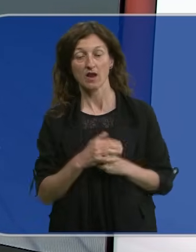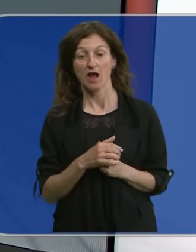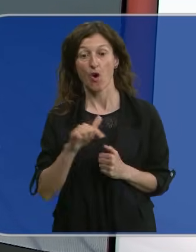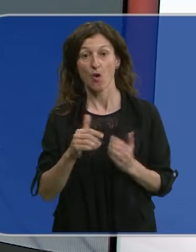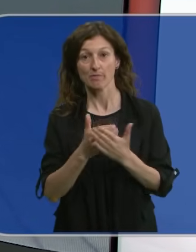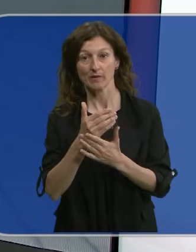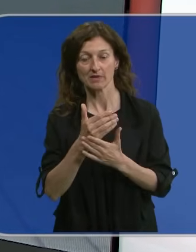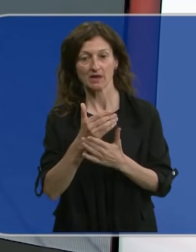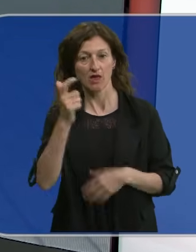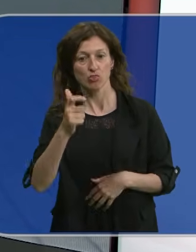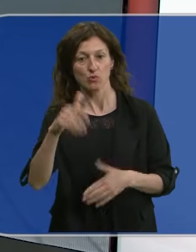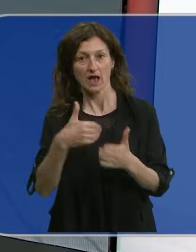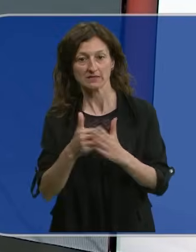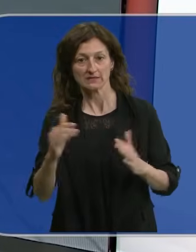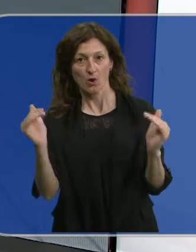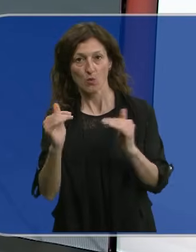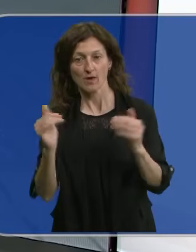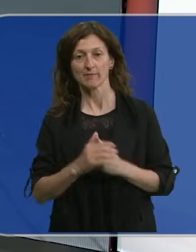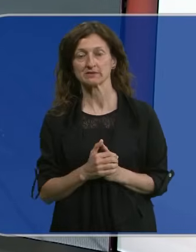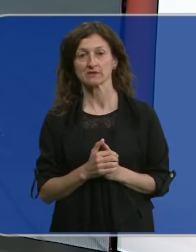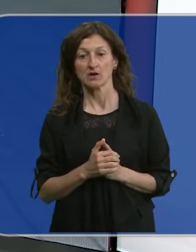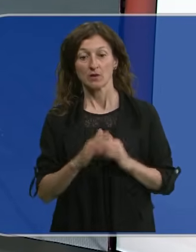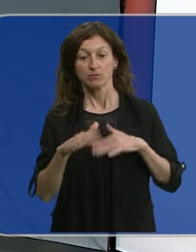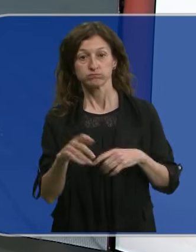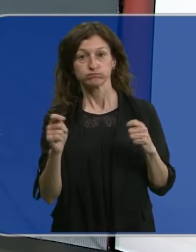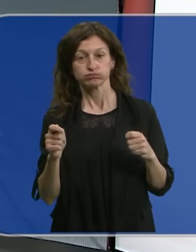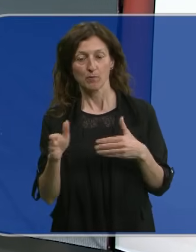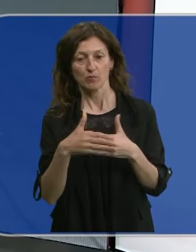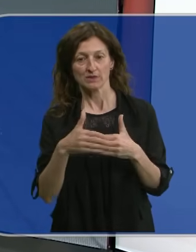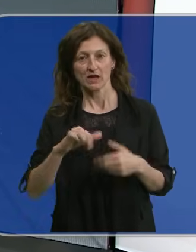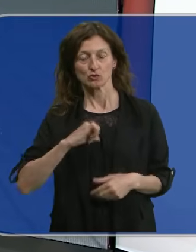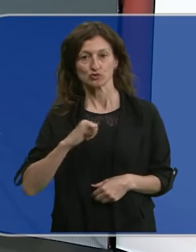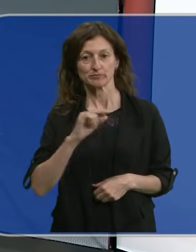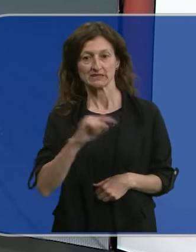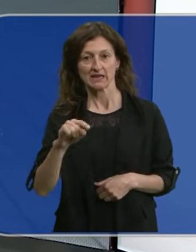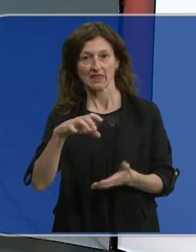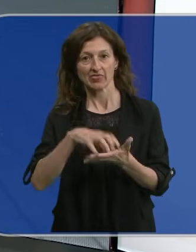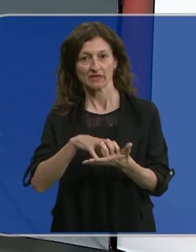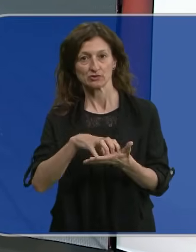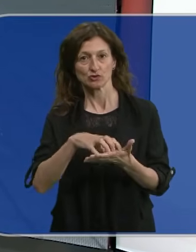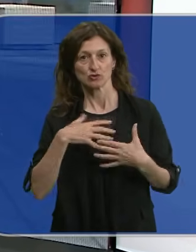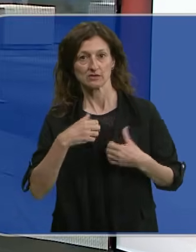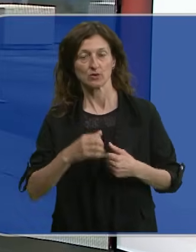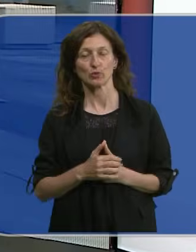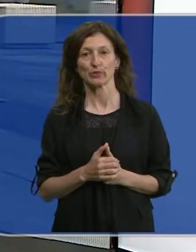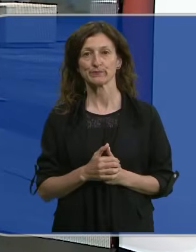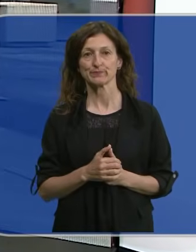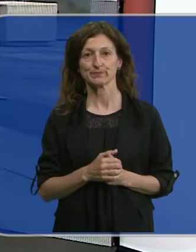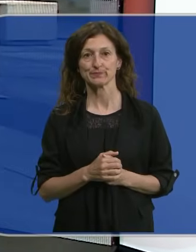comenzado esta mañana y durará hasta el jueves. Hoy las concentraciones han vuelto a las puertas de algunos hospitales y centros sanitarios. Raquel.